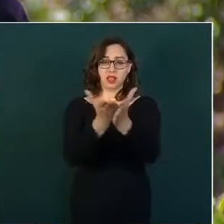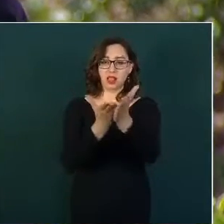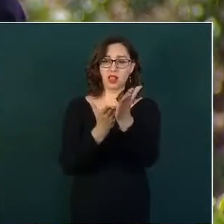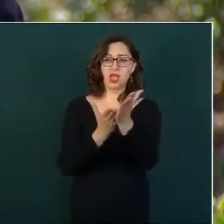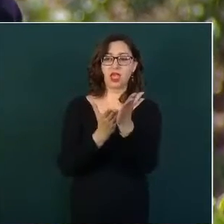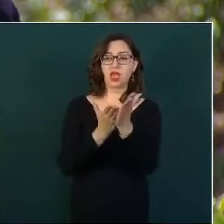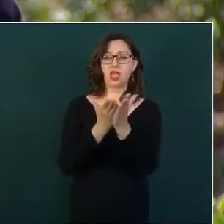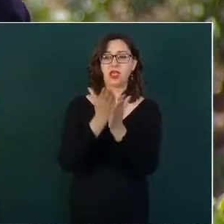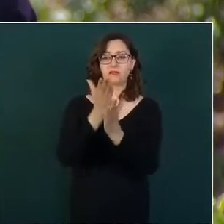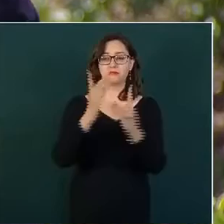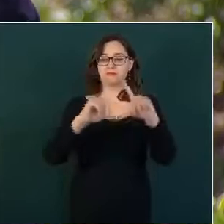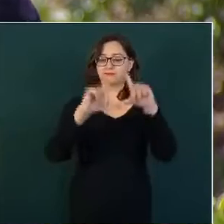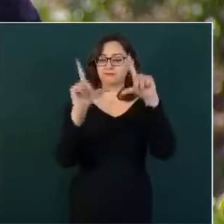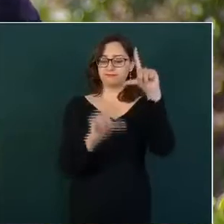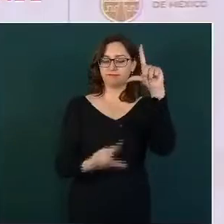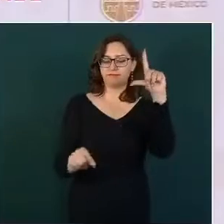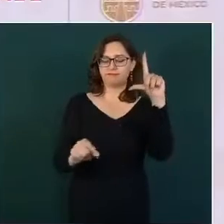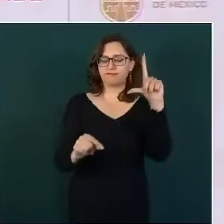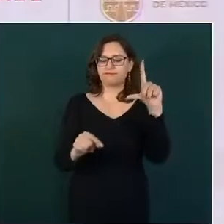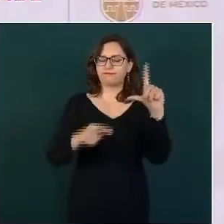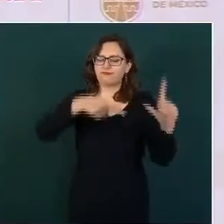a nuestro querido México,